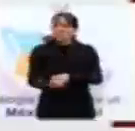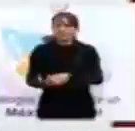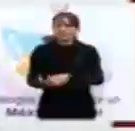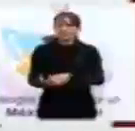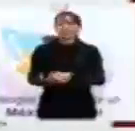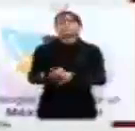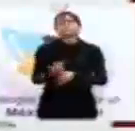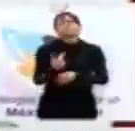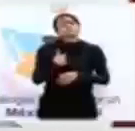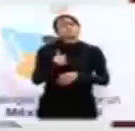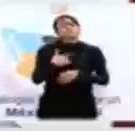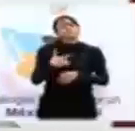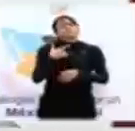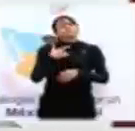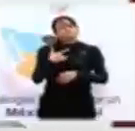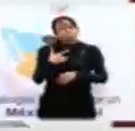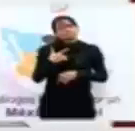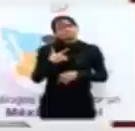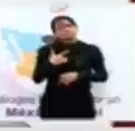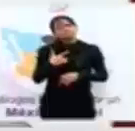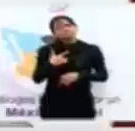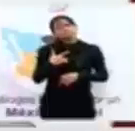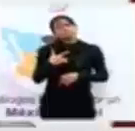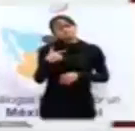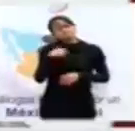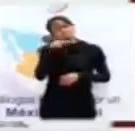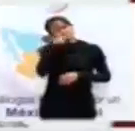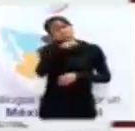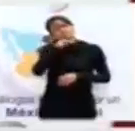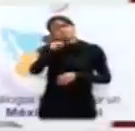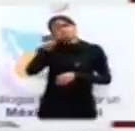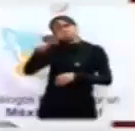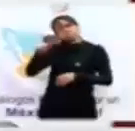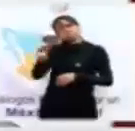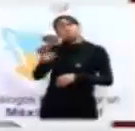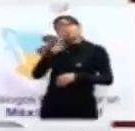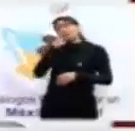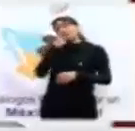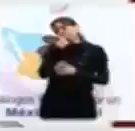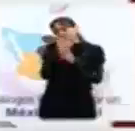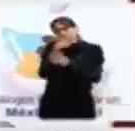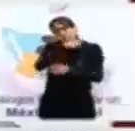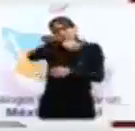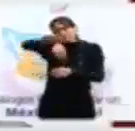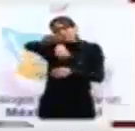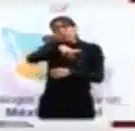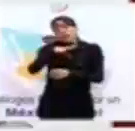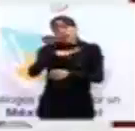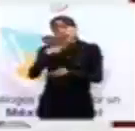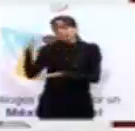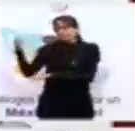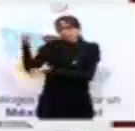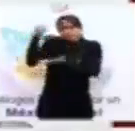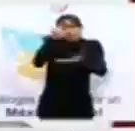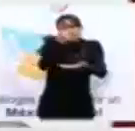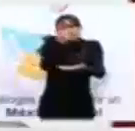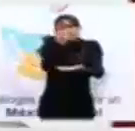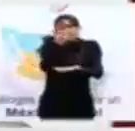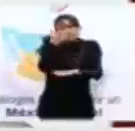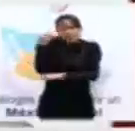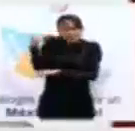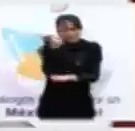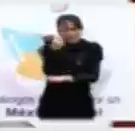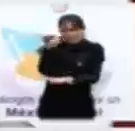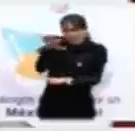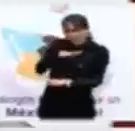que he escuchado de ustedes, el hecho pues de que tenemos un presupuesto que no es, cuando